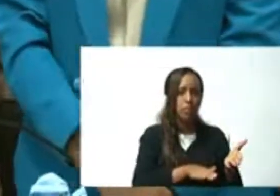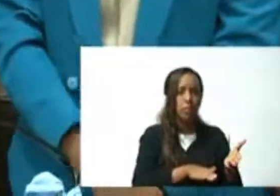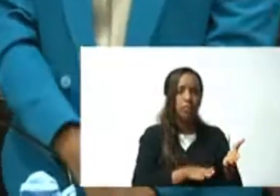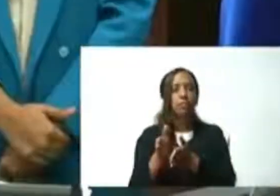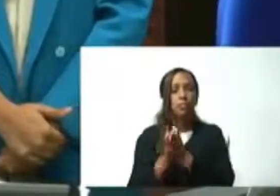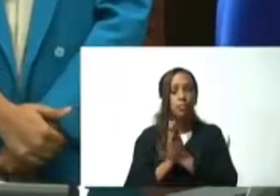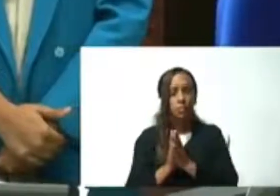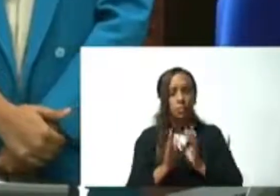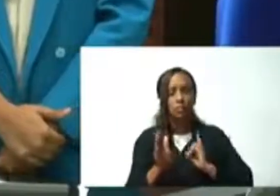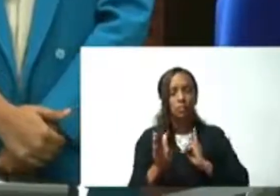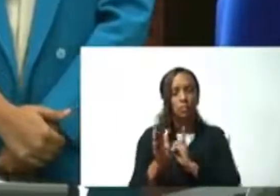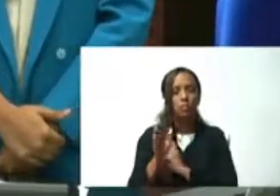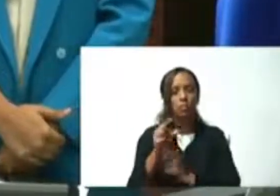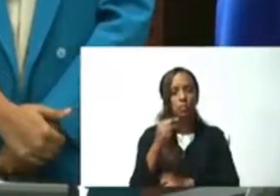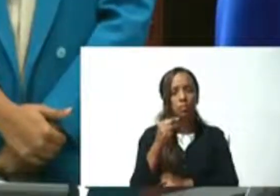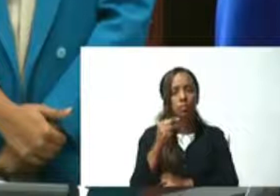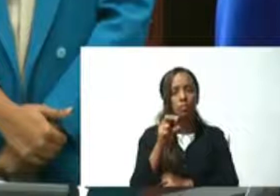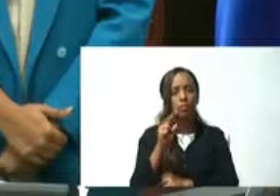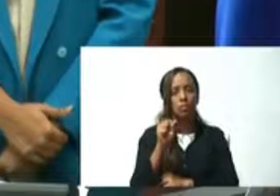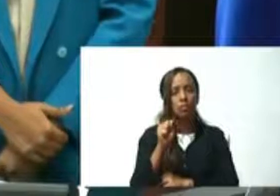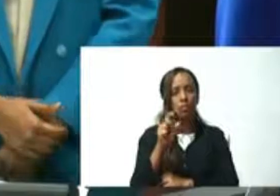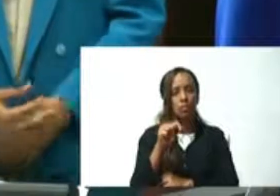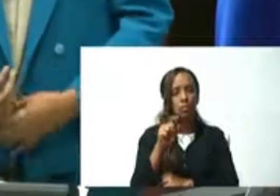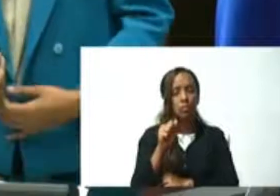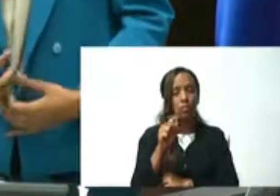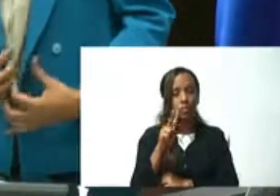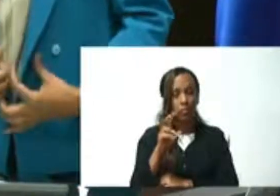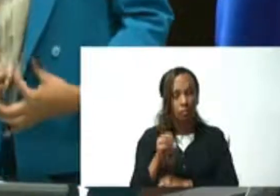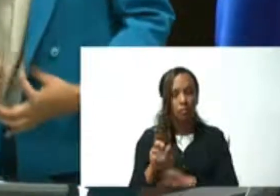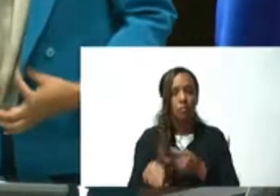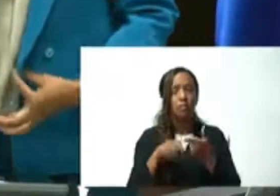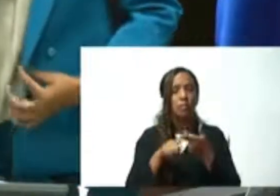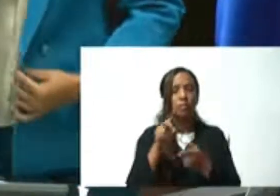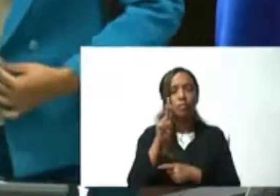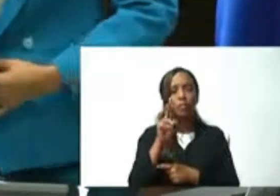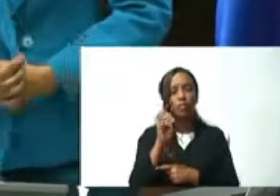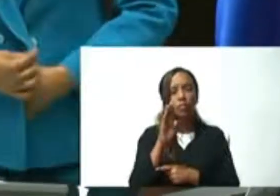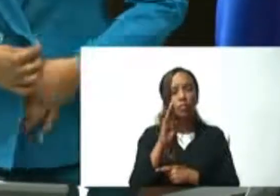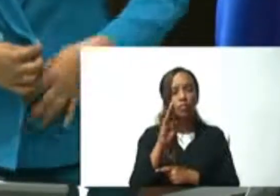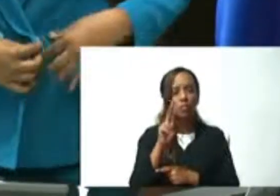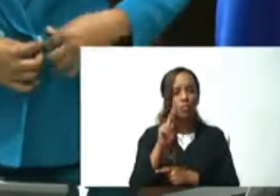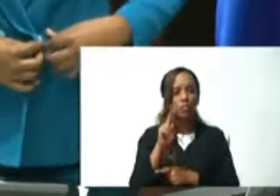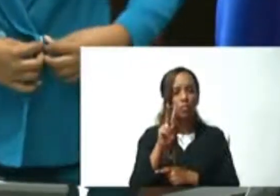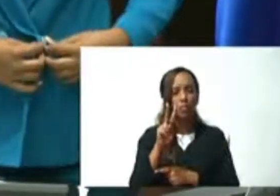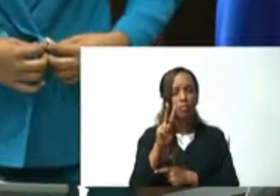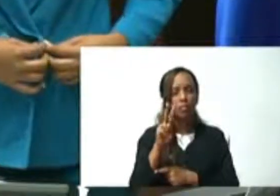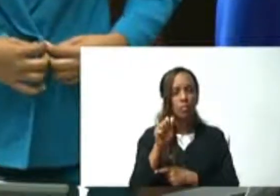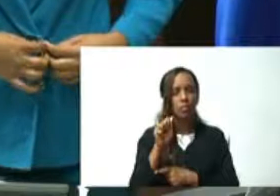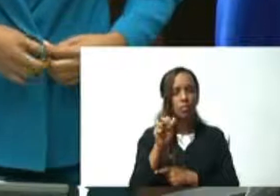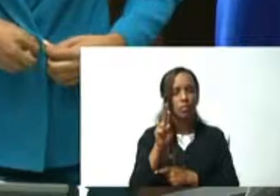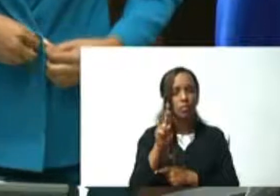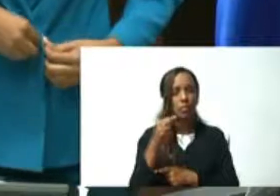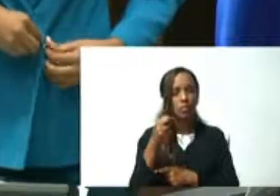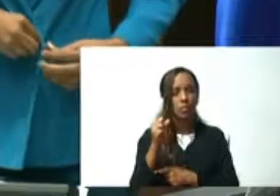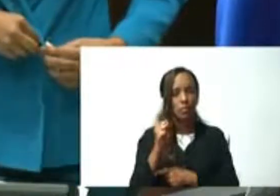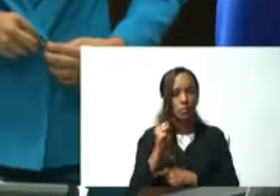Señor de Robert Vargas comunicador de la provincia de Santo Domingo a petición del